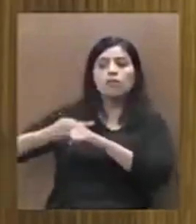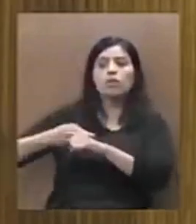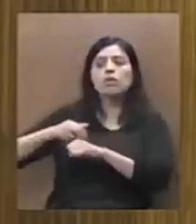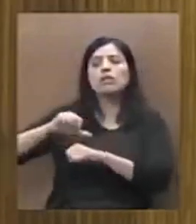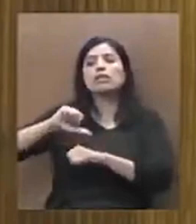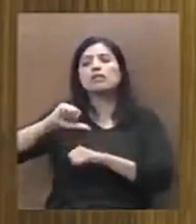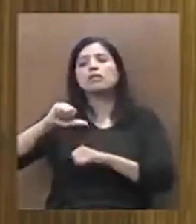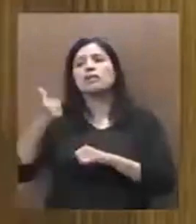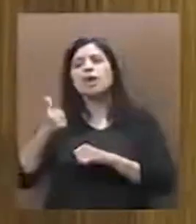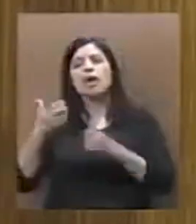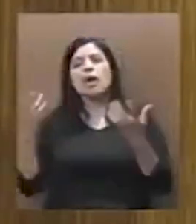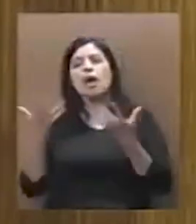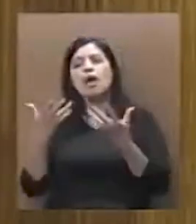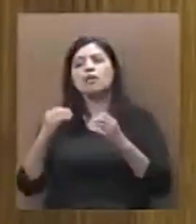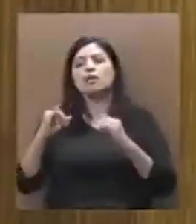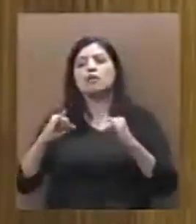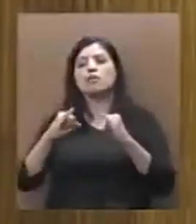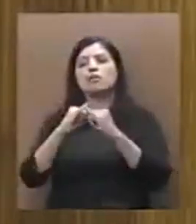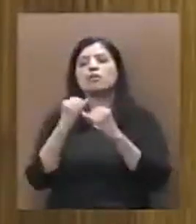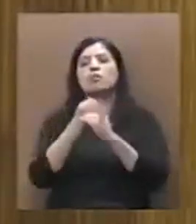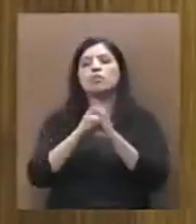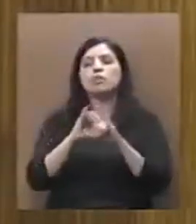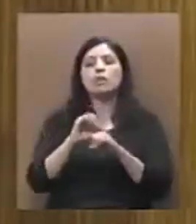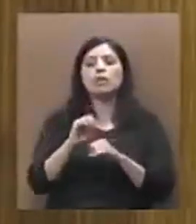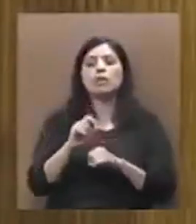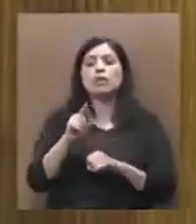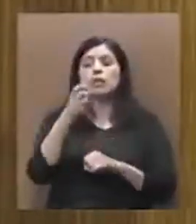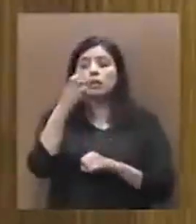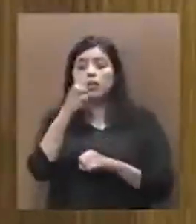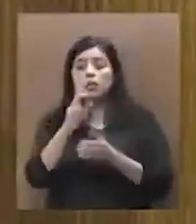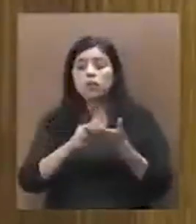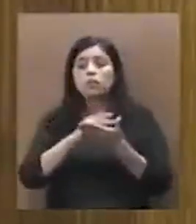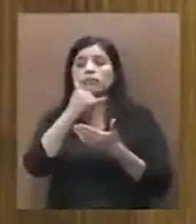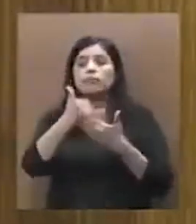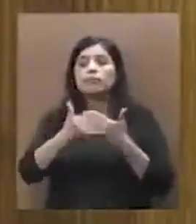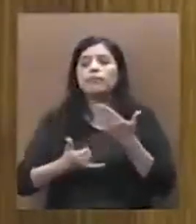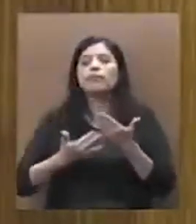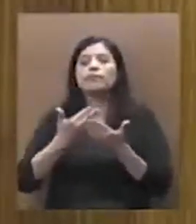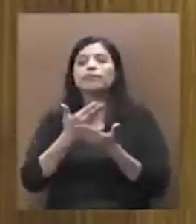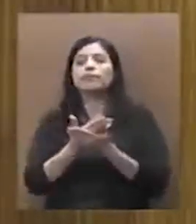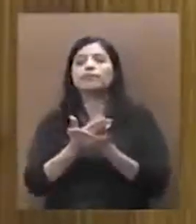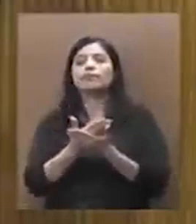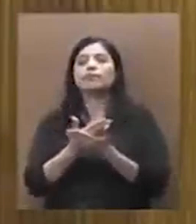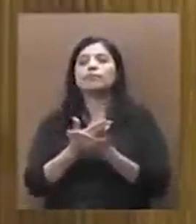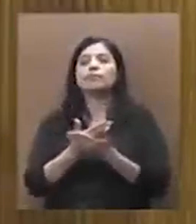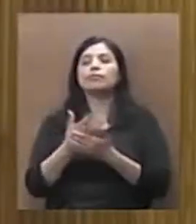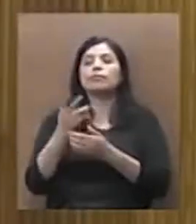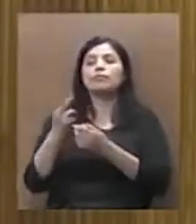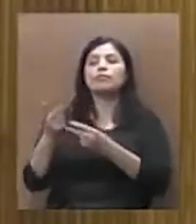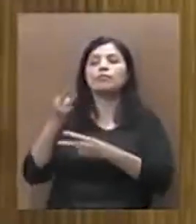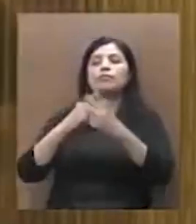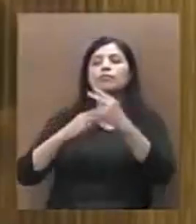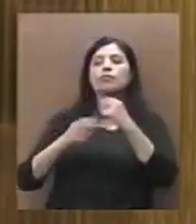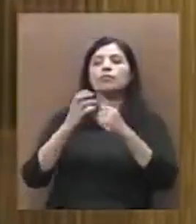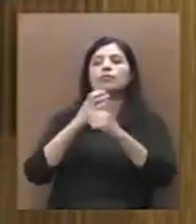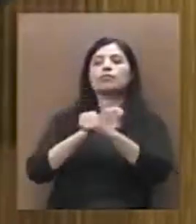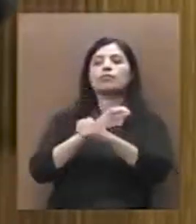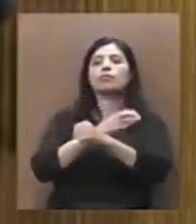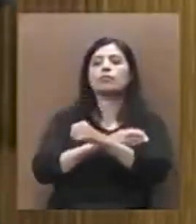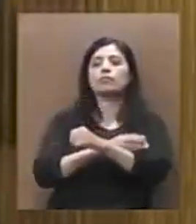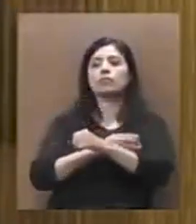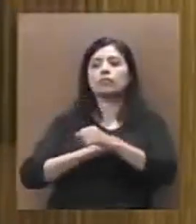crean órganos autónomos y ninguna de esas iniciativas ha venido acompañado de algo que se llama